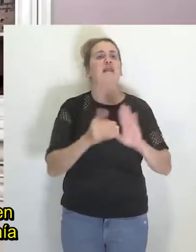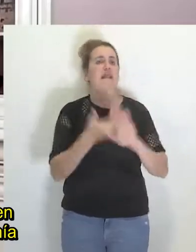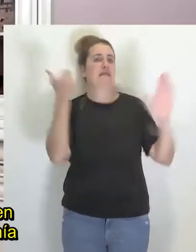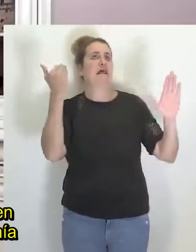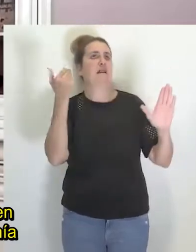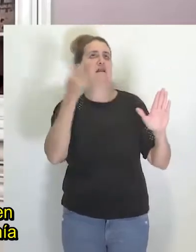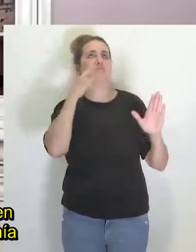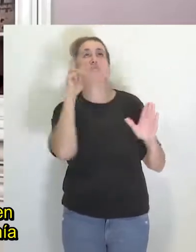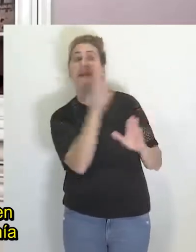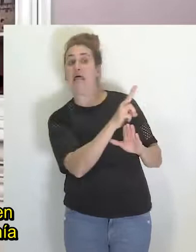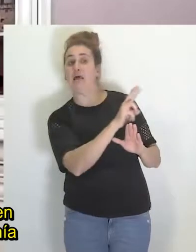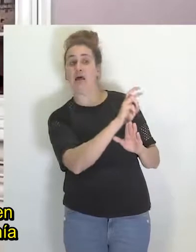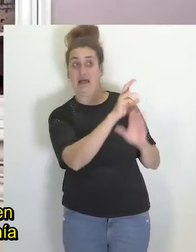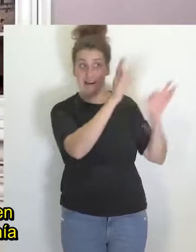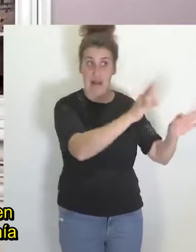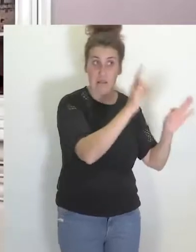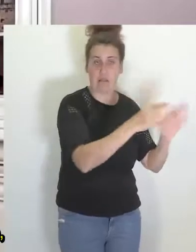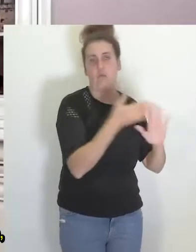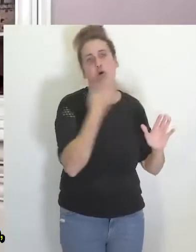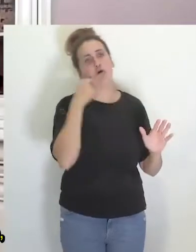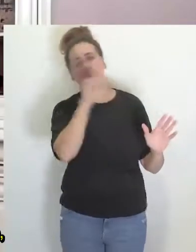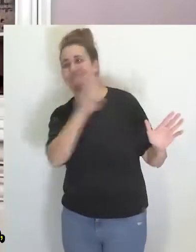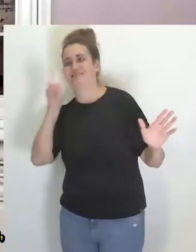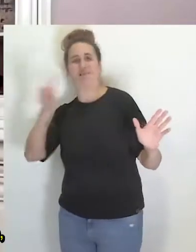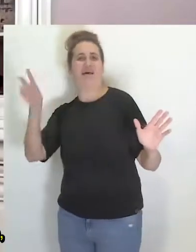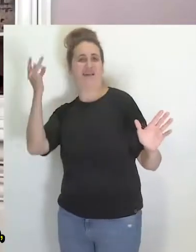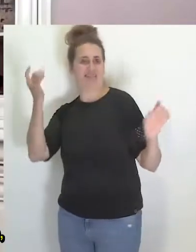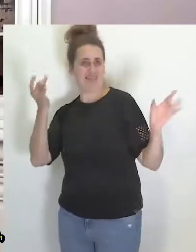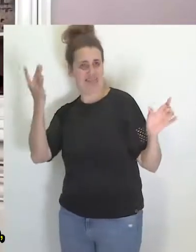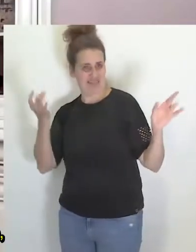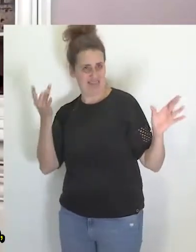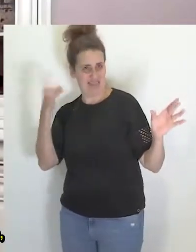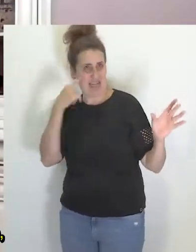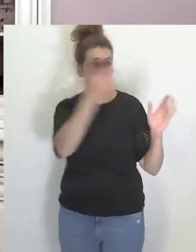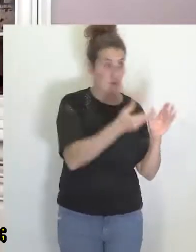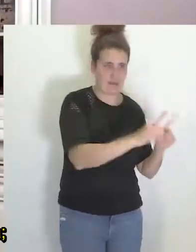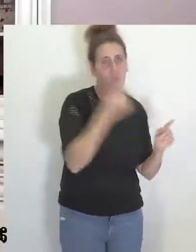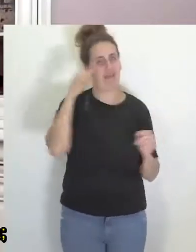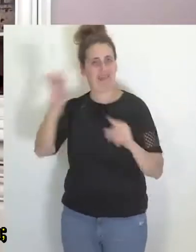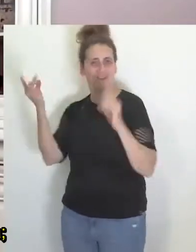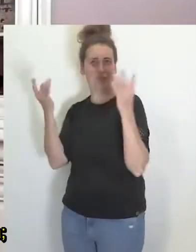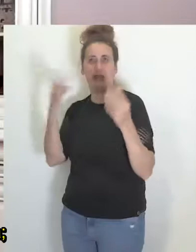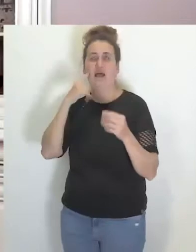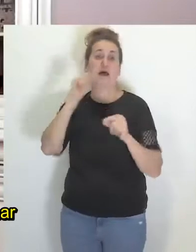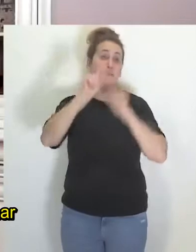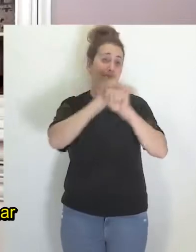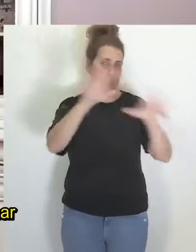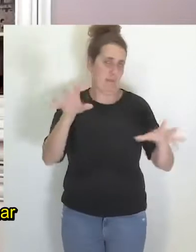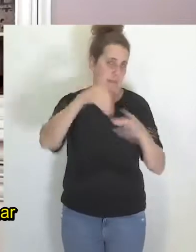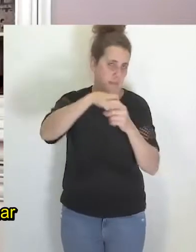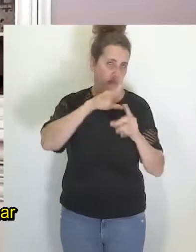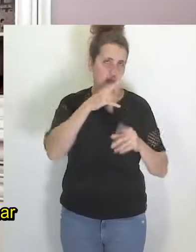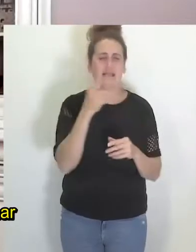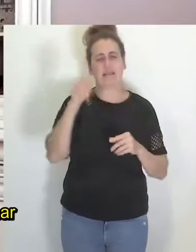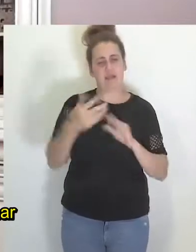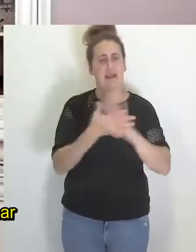¿no? o que la mirada de la ciudadanía se vaya a tonterías en lugar de lo importante, ¿no? En medio de una pandemia, que también quiero mencionar